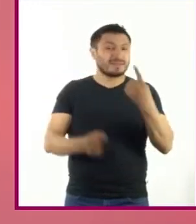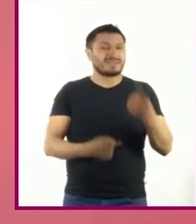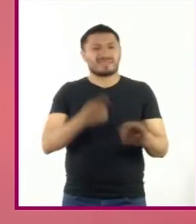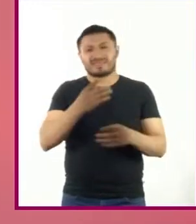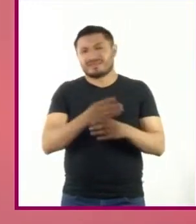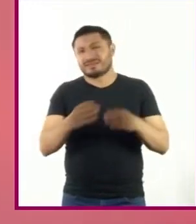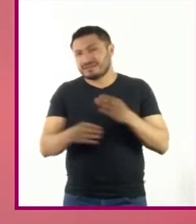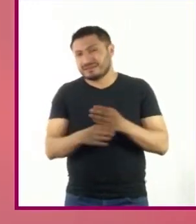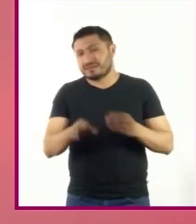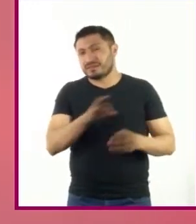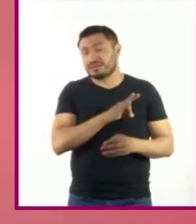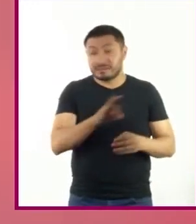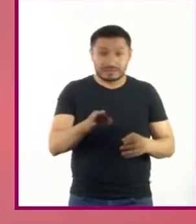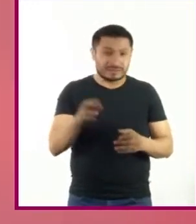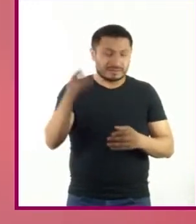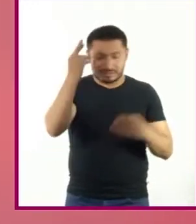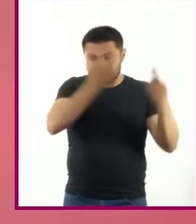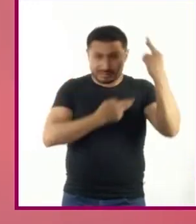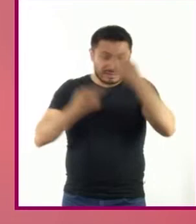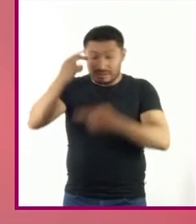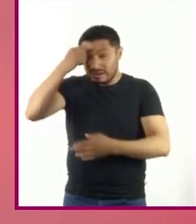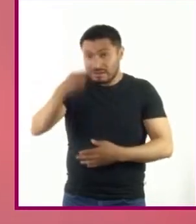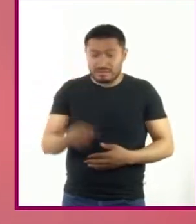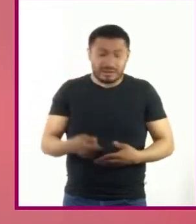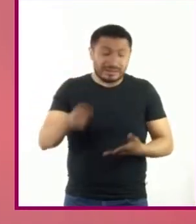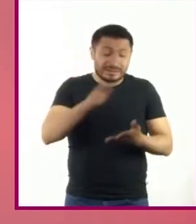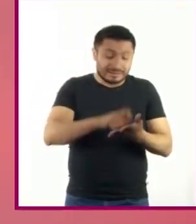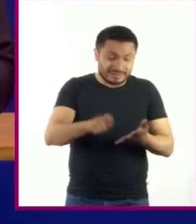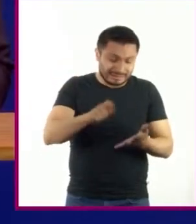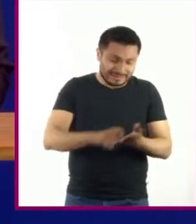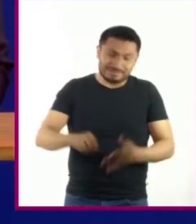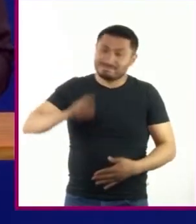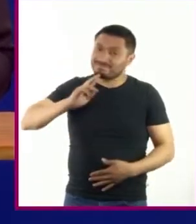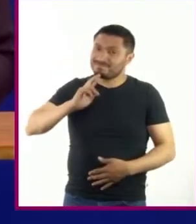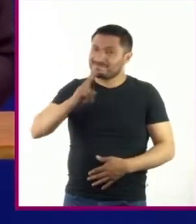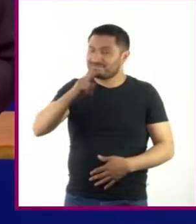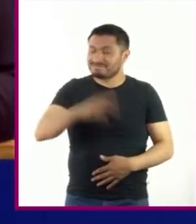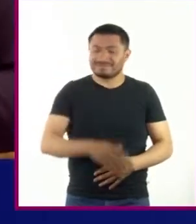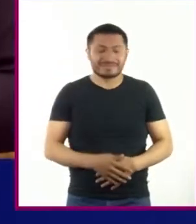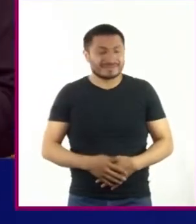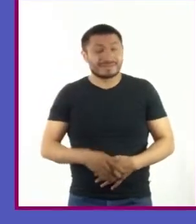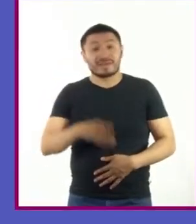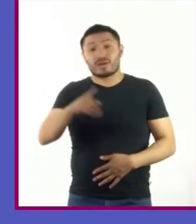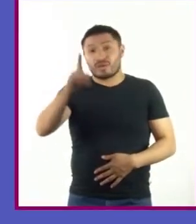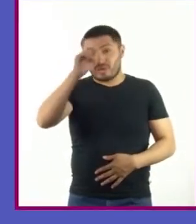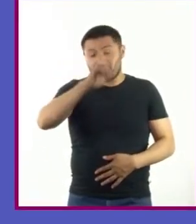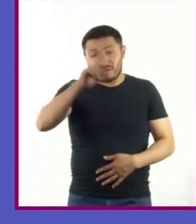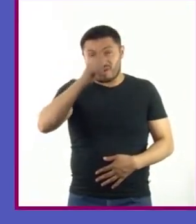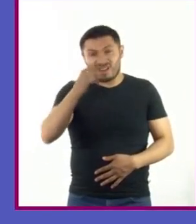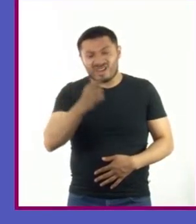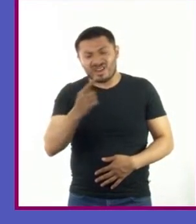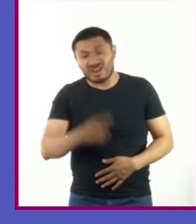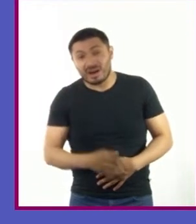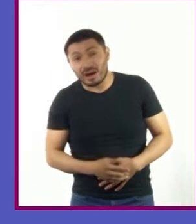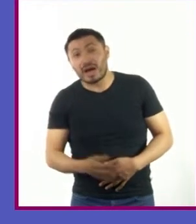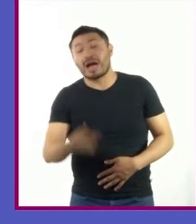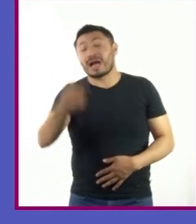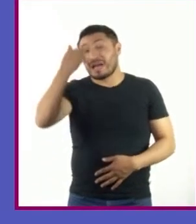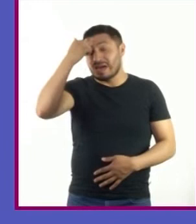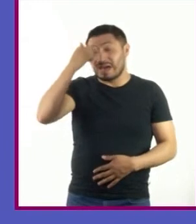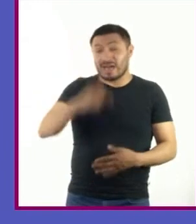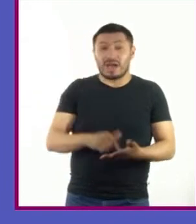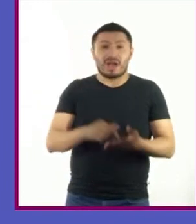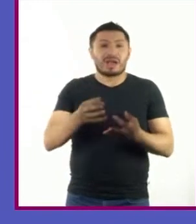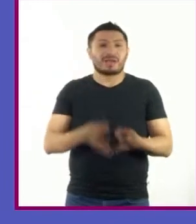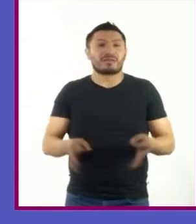que podrían revisar para que su texto quedara todavía mejor. ¿Qué le sugerirías? Creo que lo principal es que